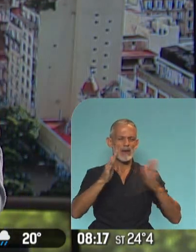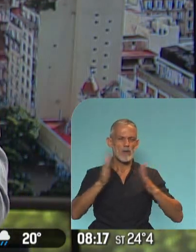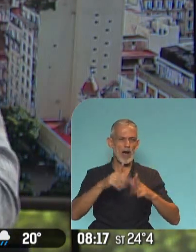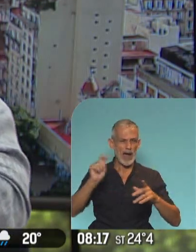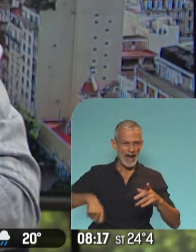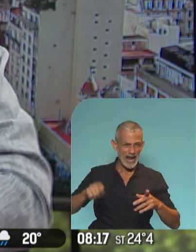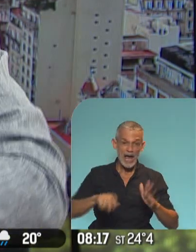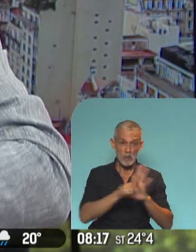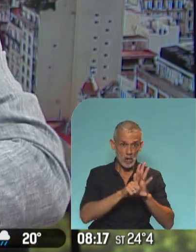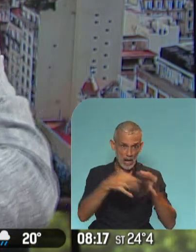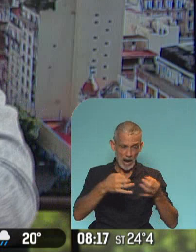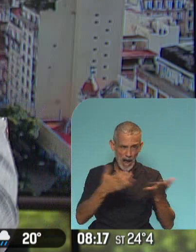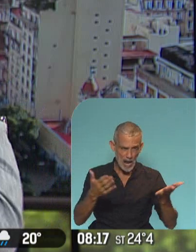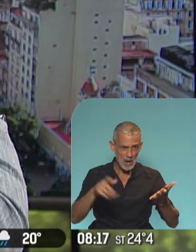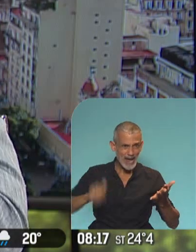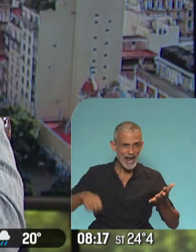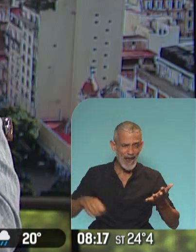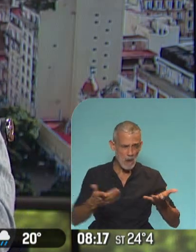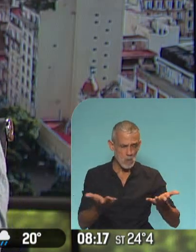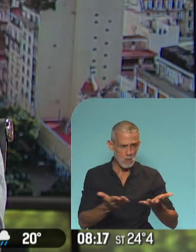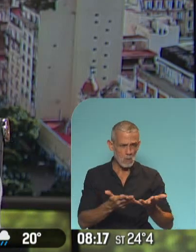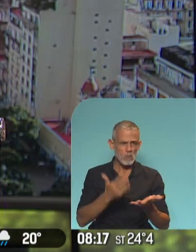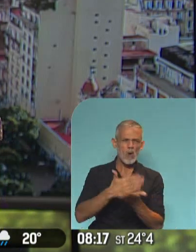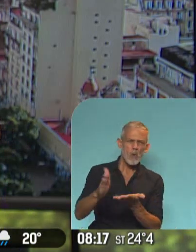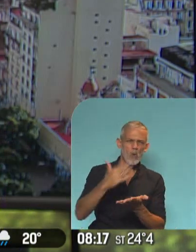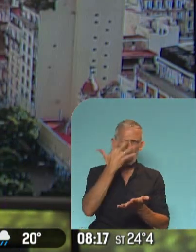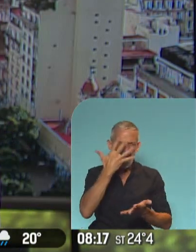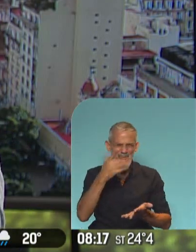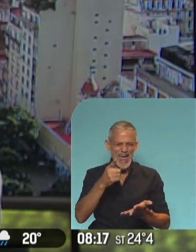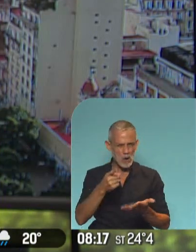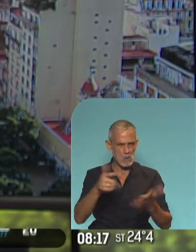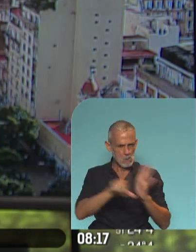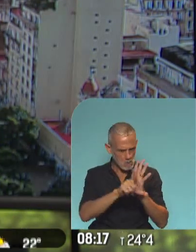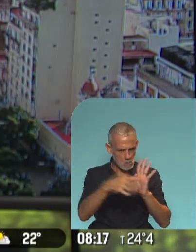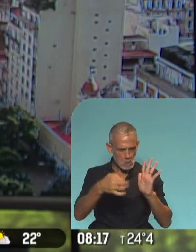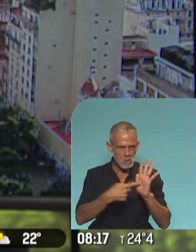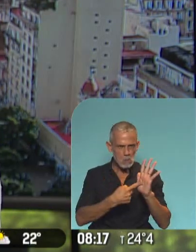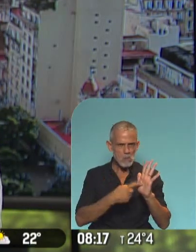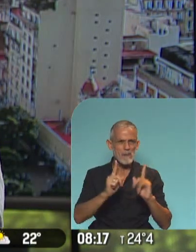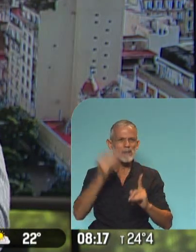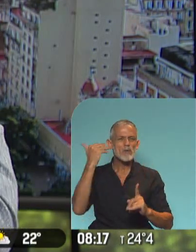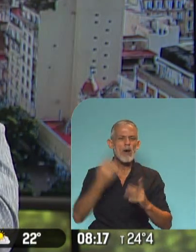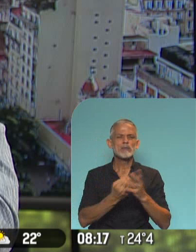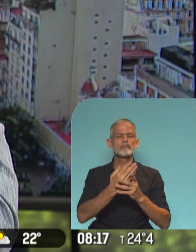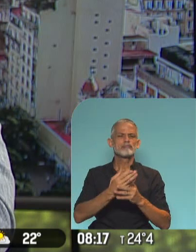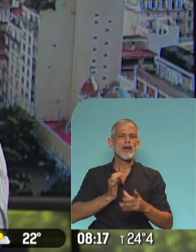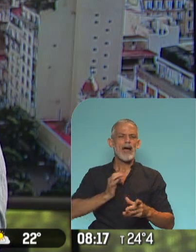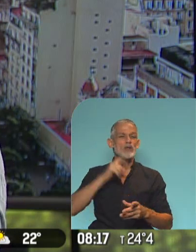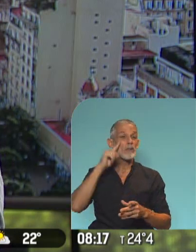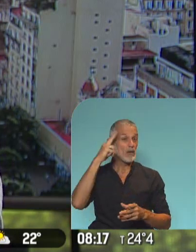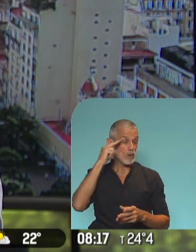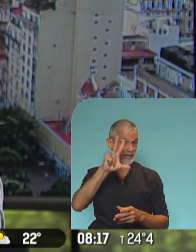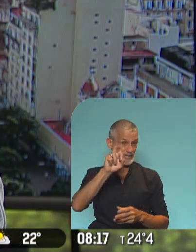esclavitud, legal fueron las leyes raciales del Reich, legal fue la doctrina creada en el año